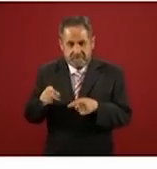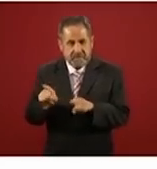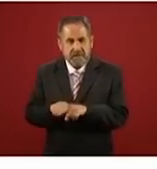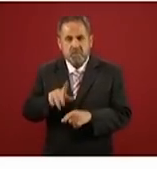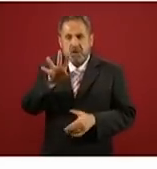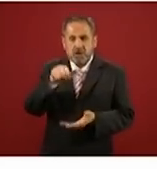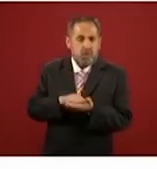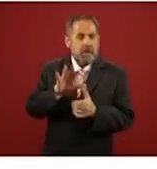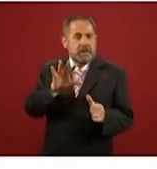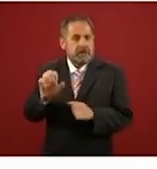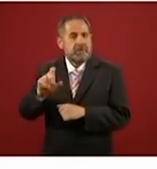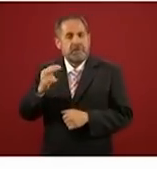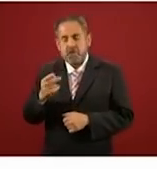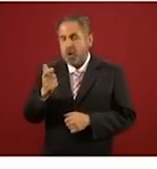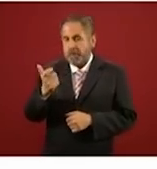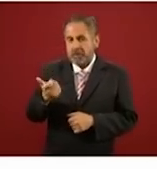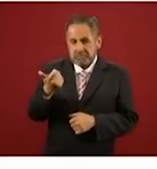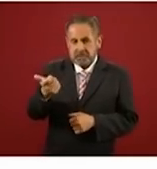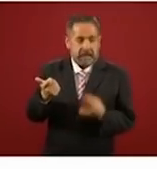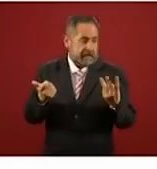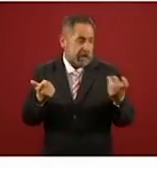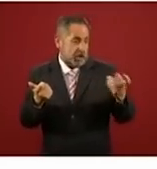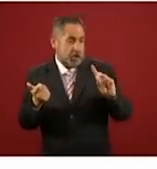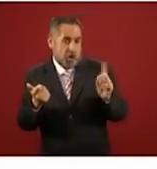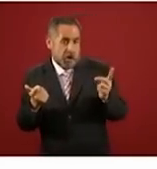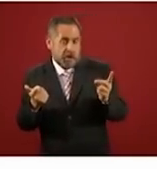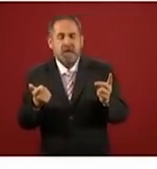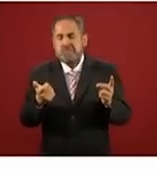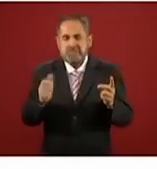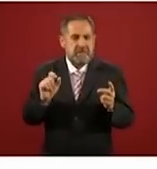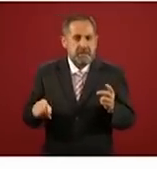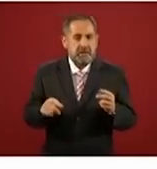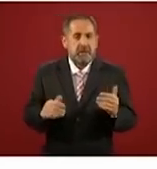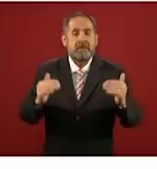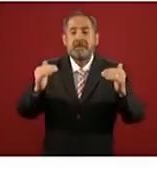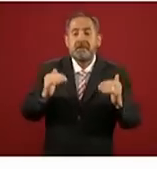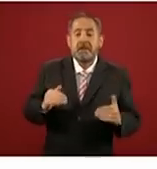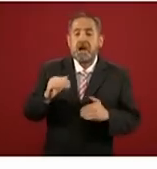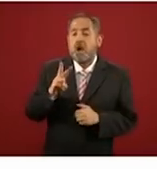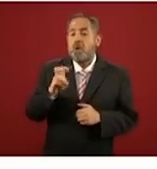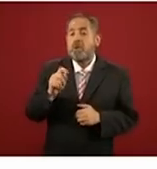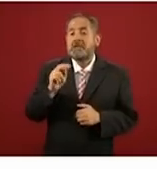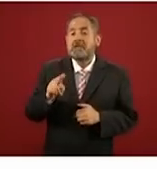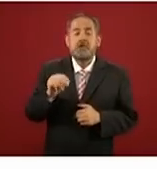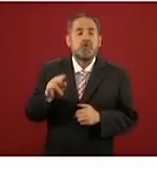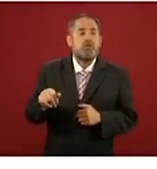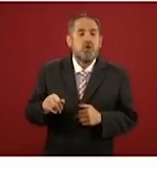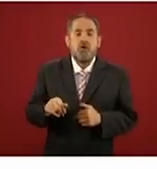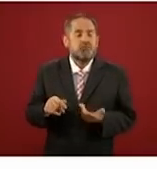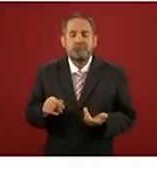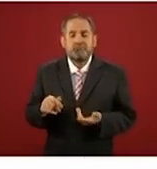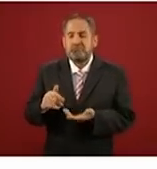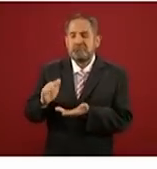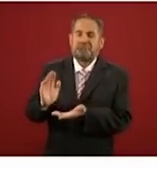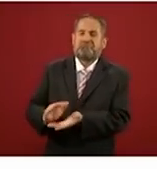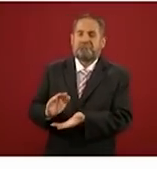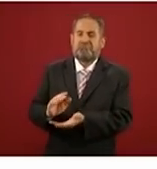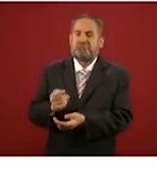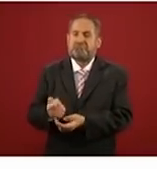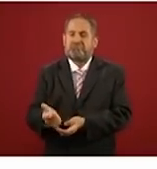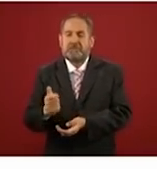625 pesos por los 300 dólares mientras que weston y unión de cinco mil